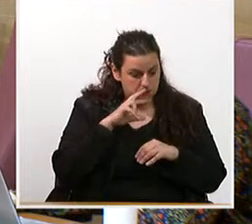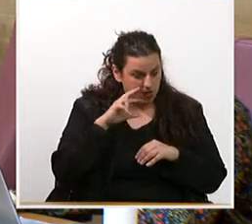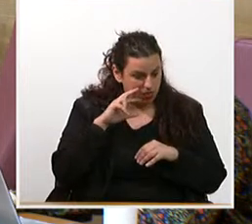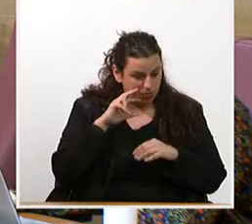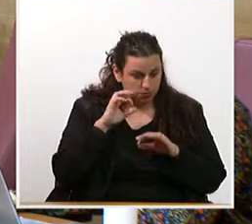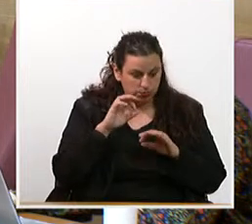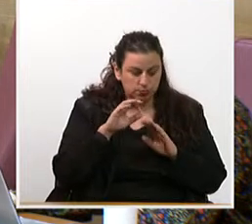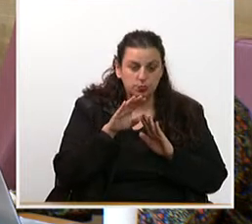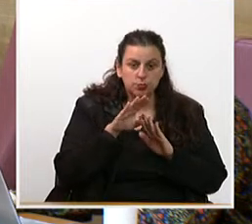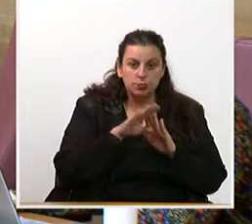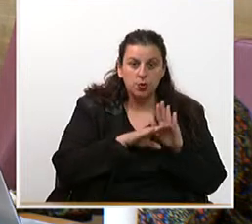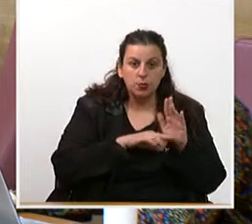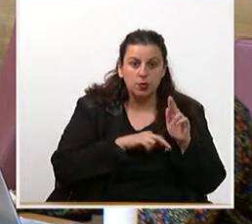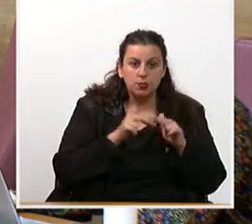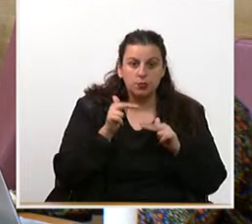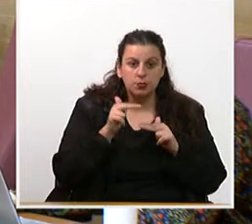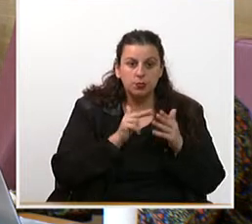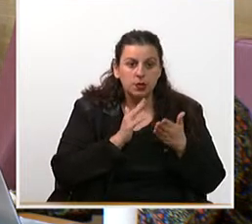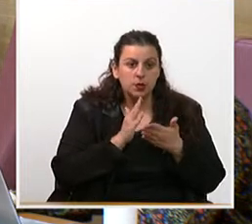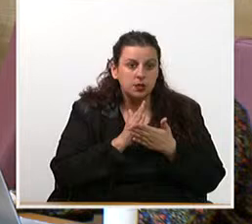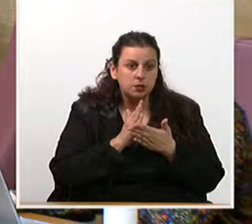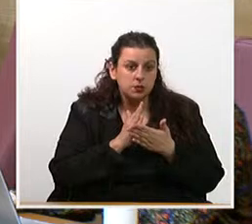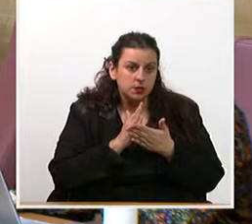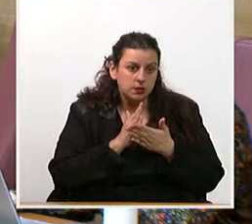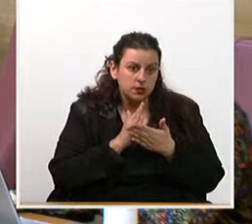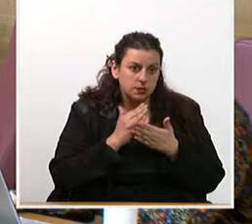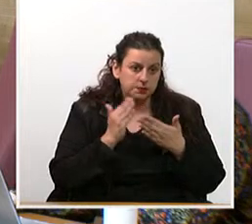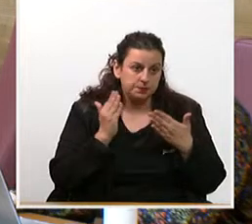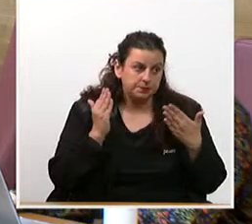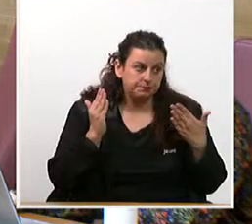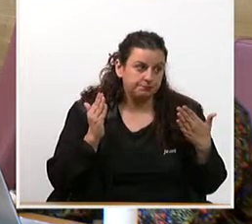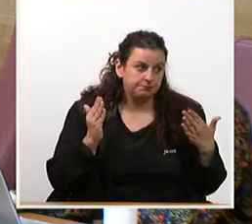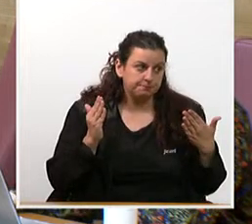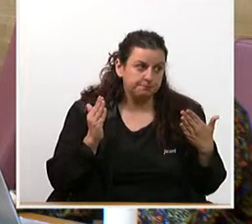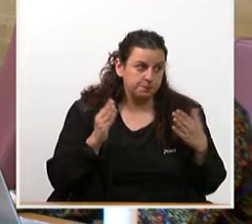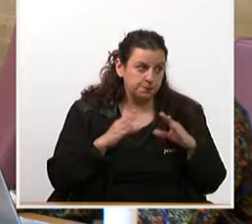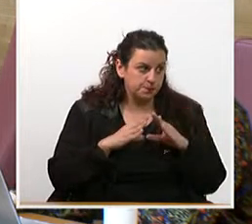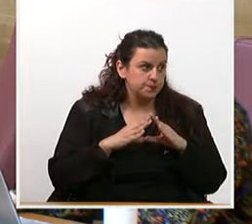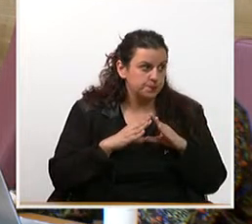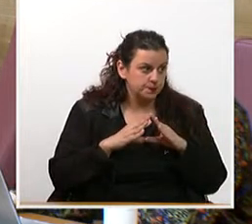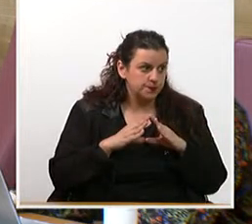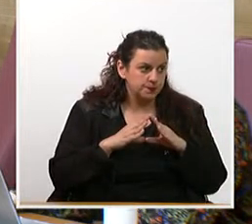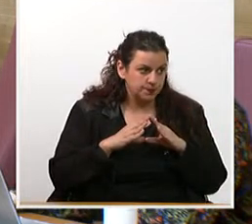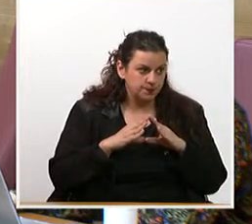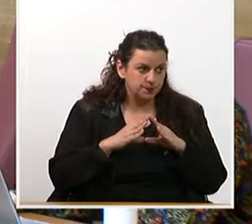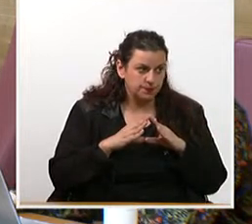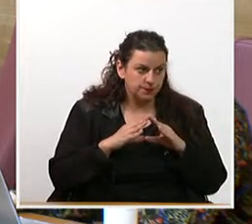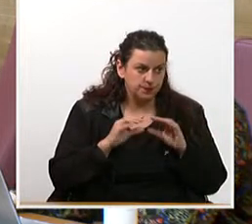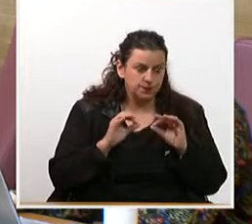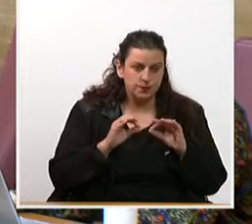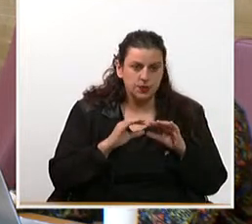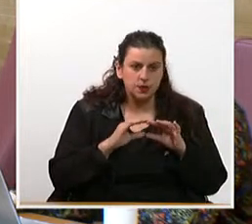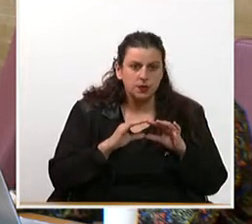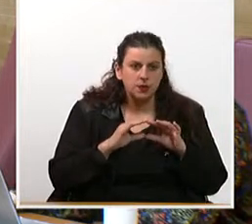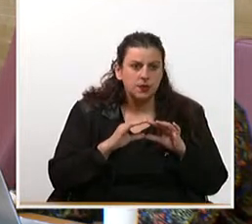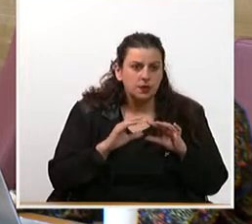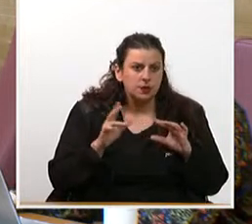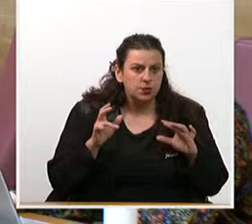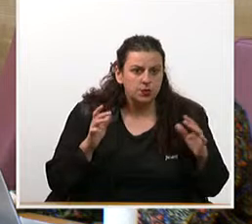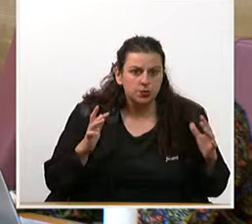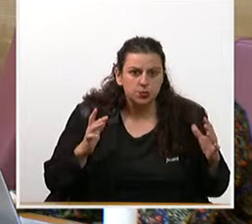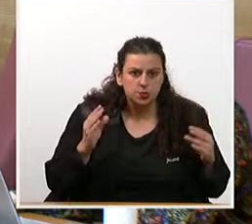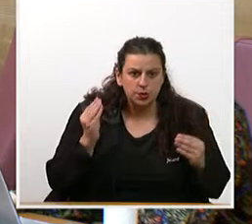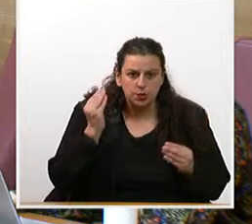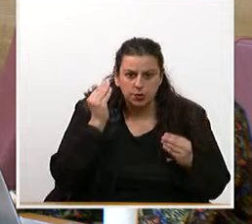programa de construcción dees edific per l que el grup compromís pregun que pensa